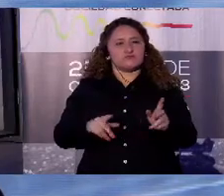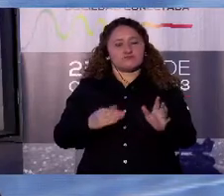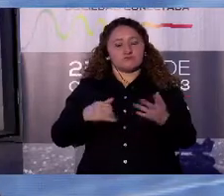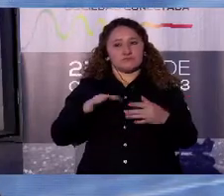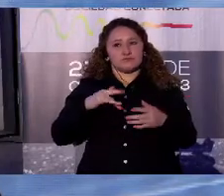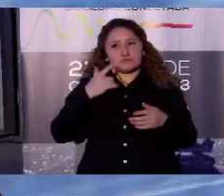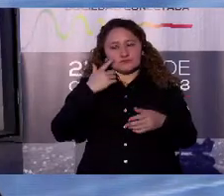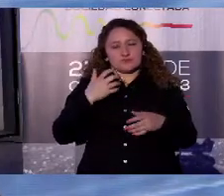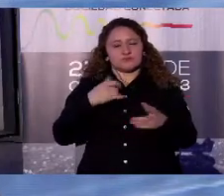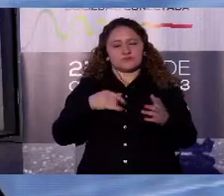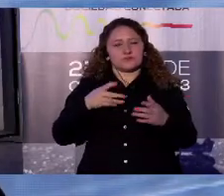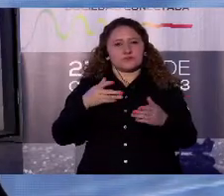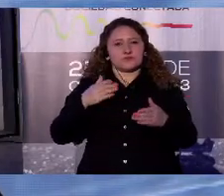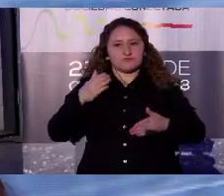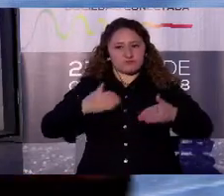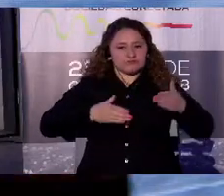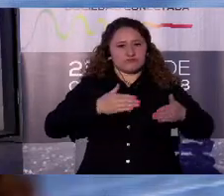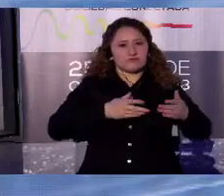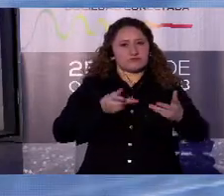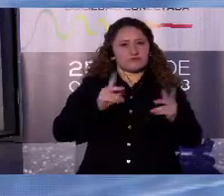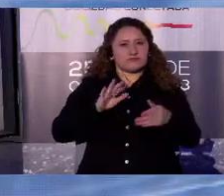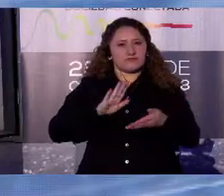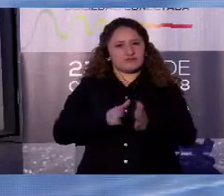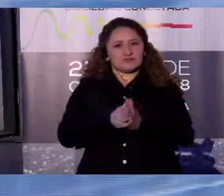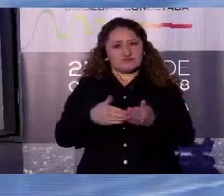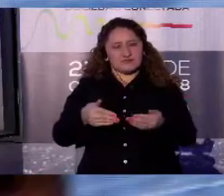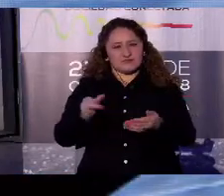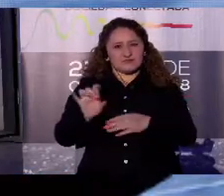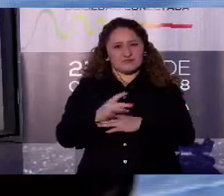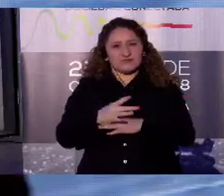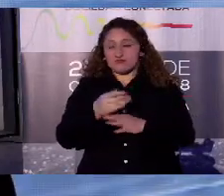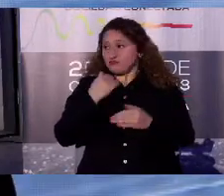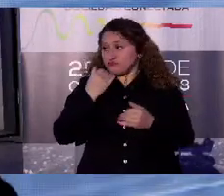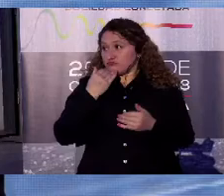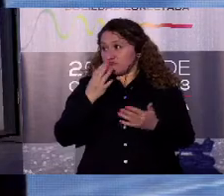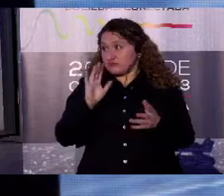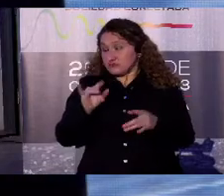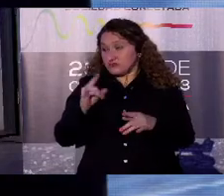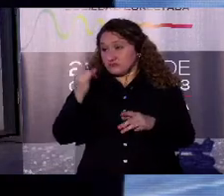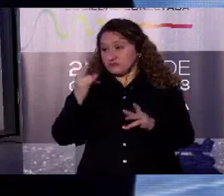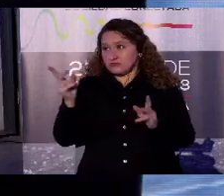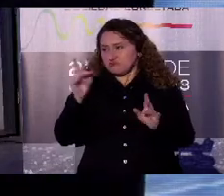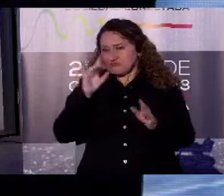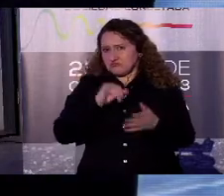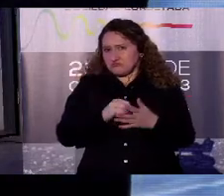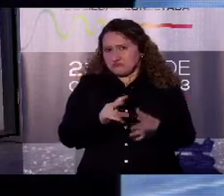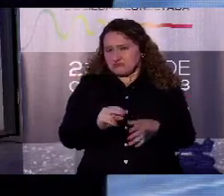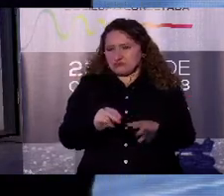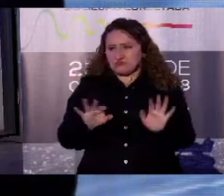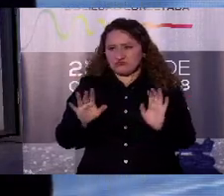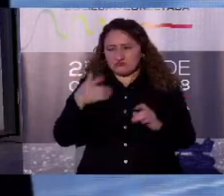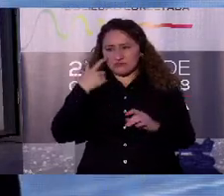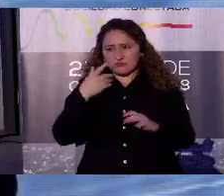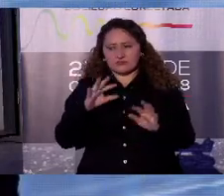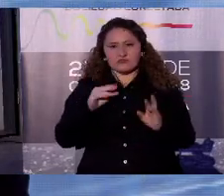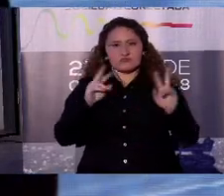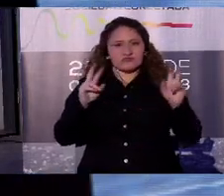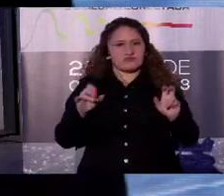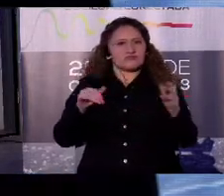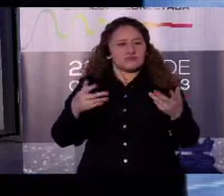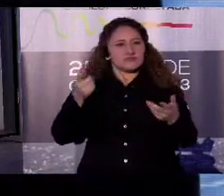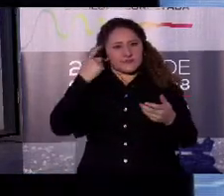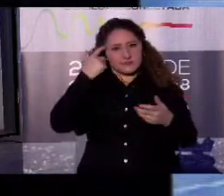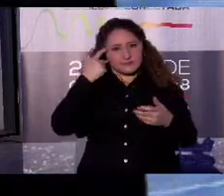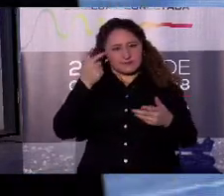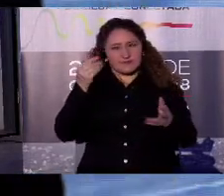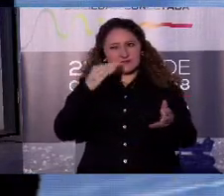inteligencia artificial y blockchain. Aquí no sé si vamos a hablar de blockchain en algún momento, pero creo que no. Entonces vamos a mirar el tema solamente de inteligencia